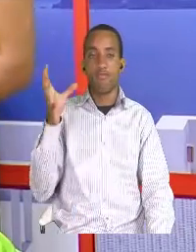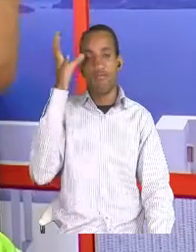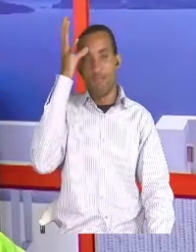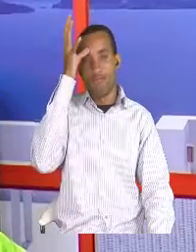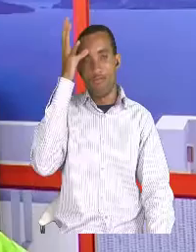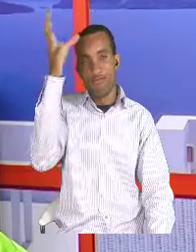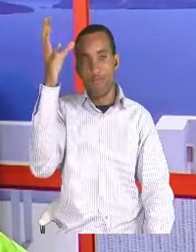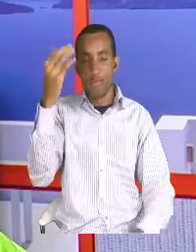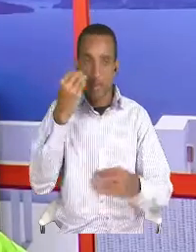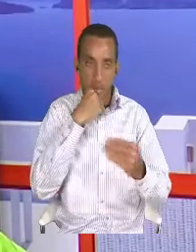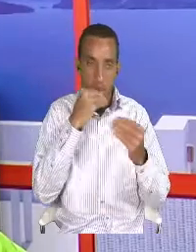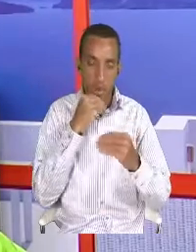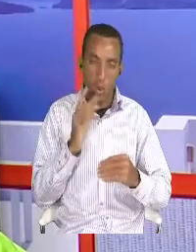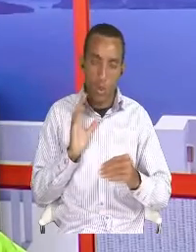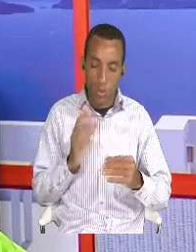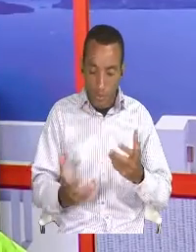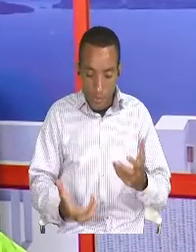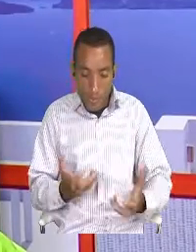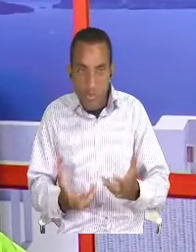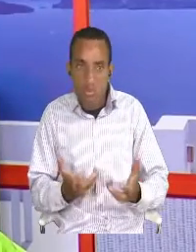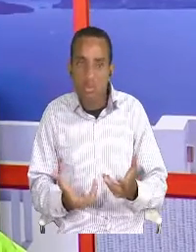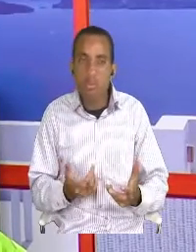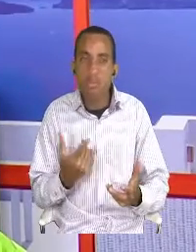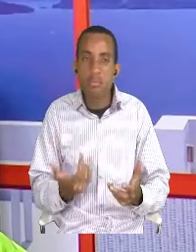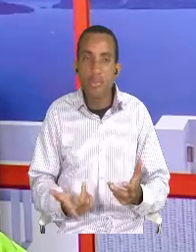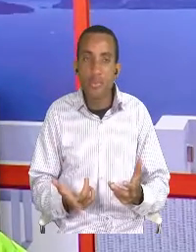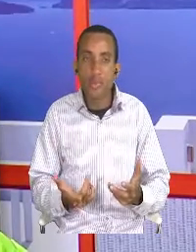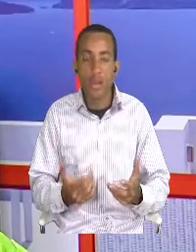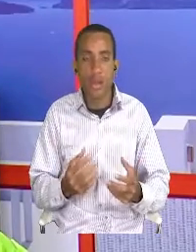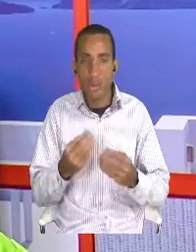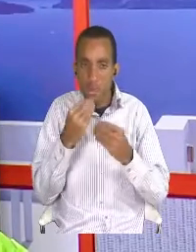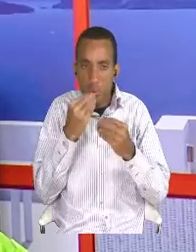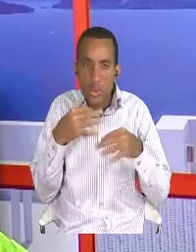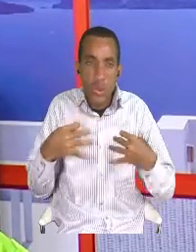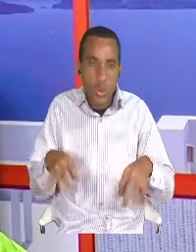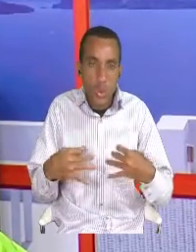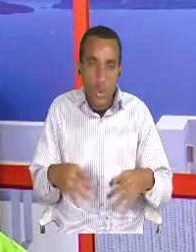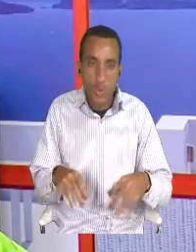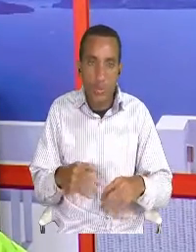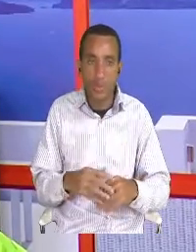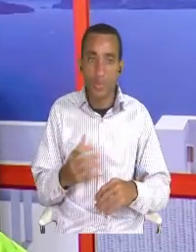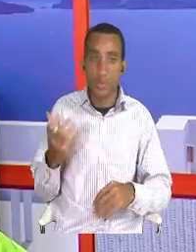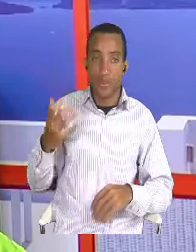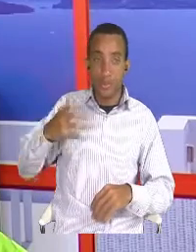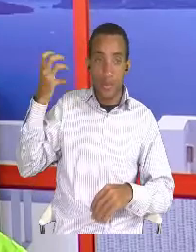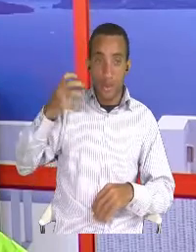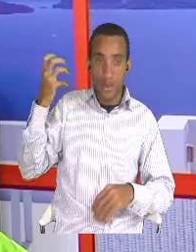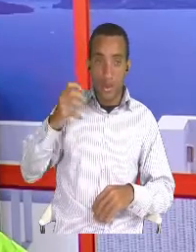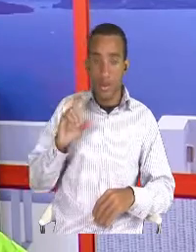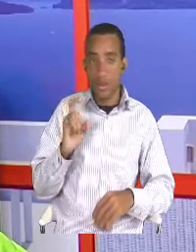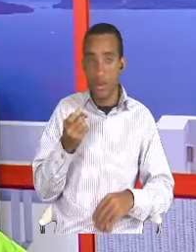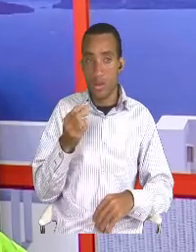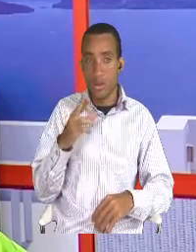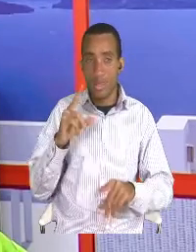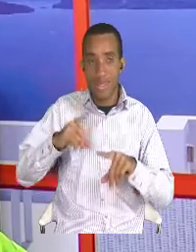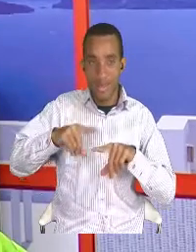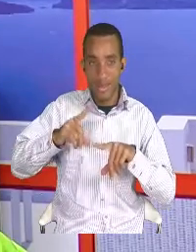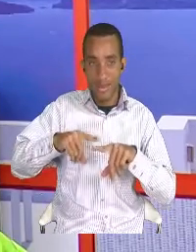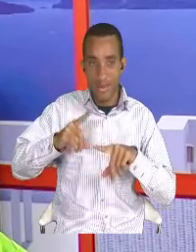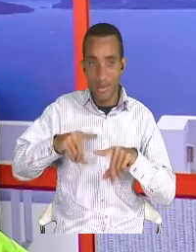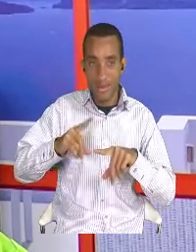hoy? Hola, hoy vamos a preparar un snack muy rápido. Esto es yogur griego sin azúcar, sin grasas